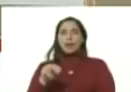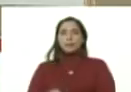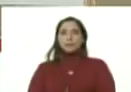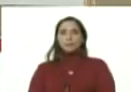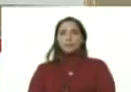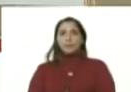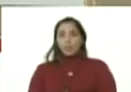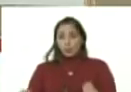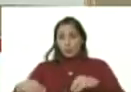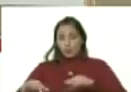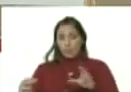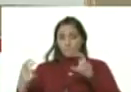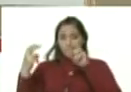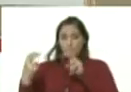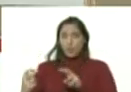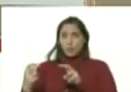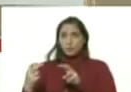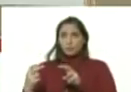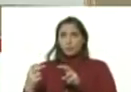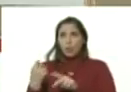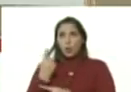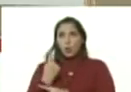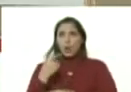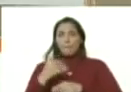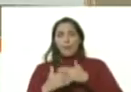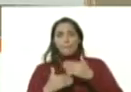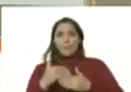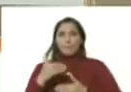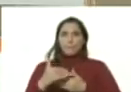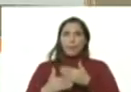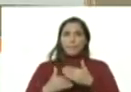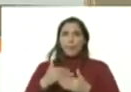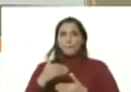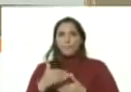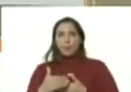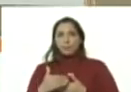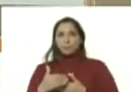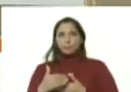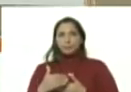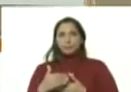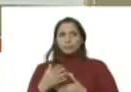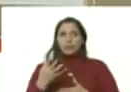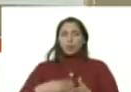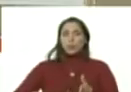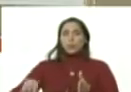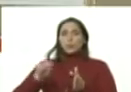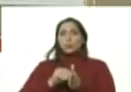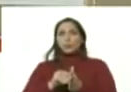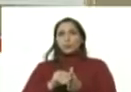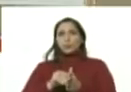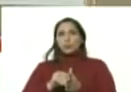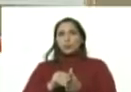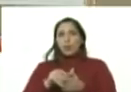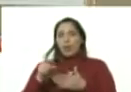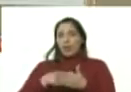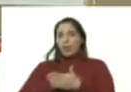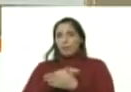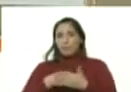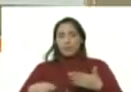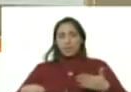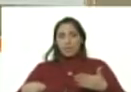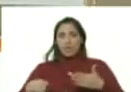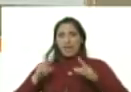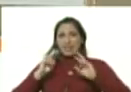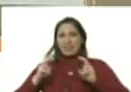acordó entonces, como uno de los pasos, que regrese, que retorne, se elimina el contenido